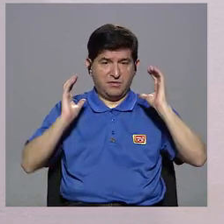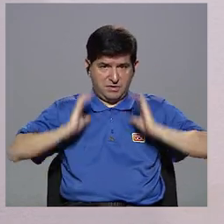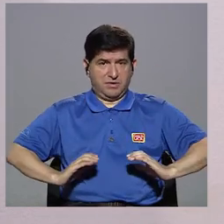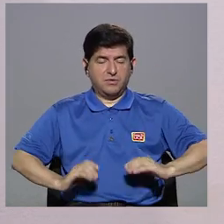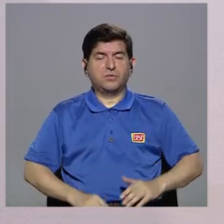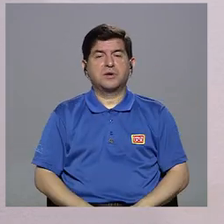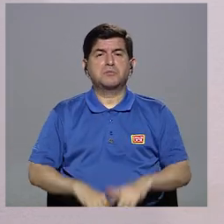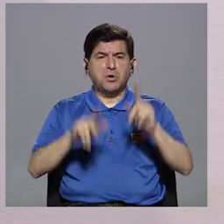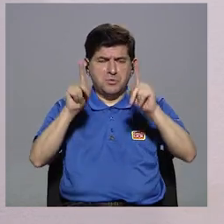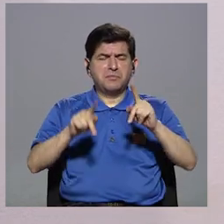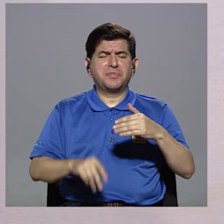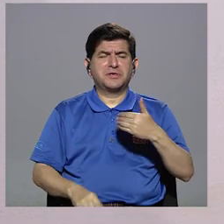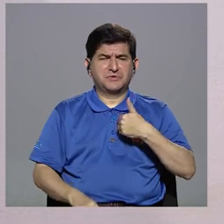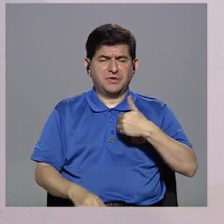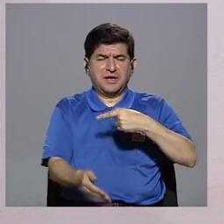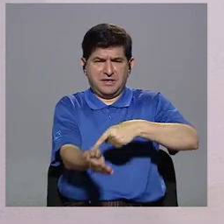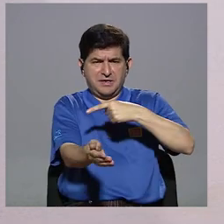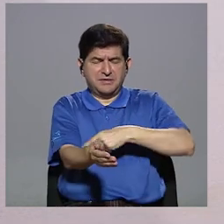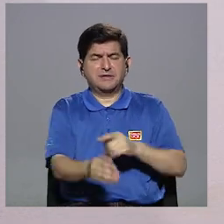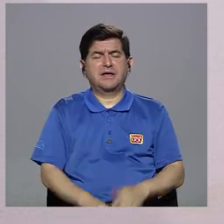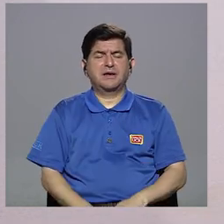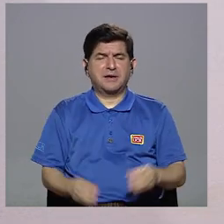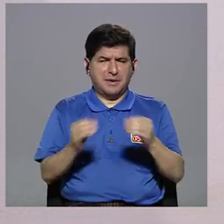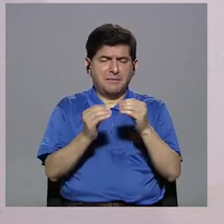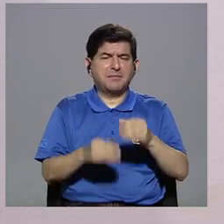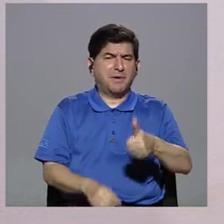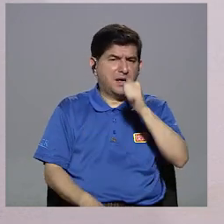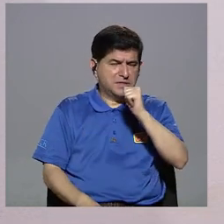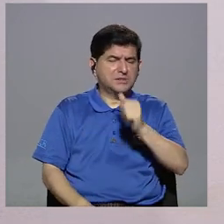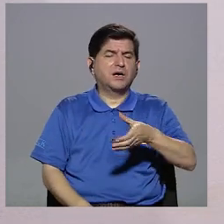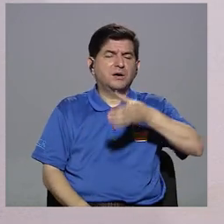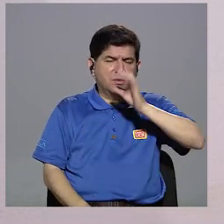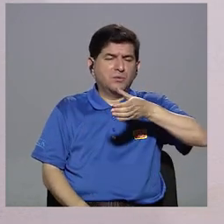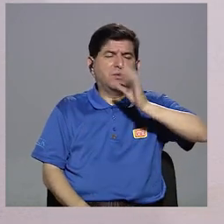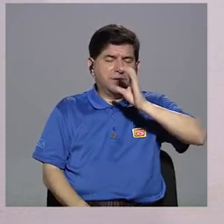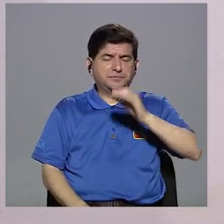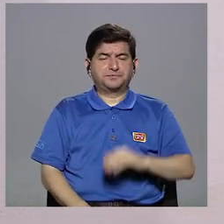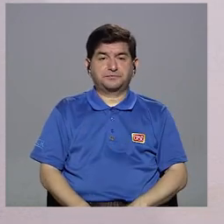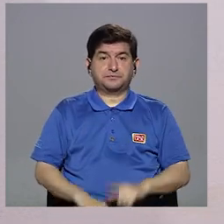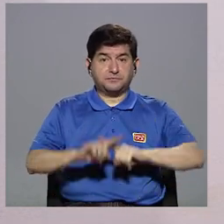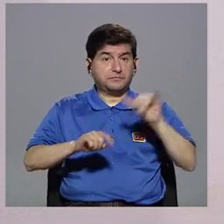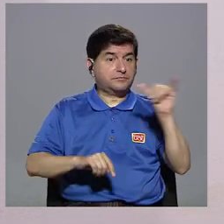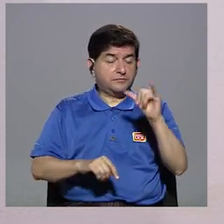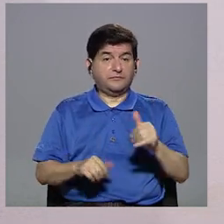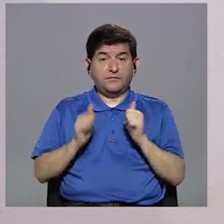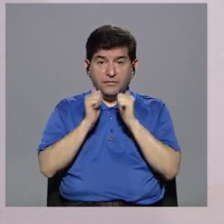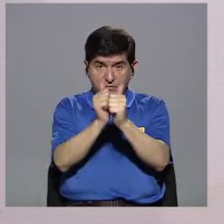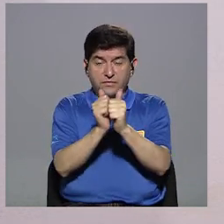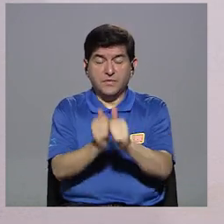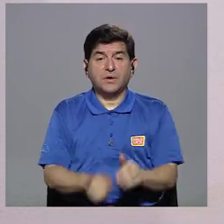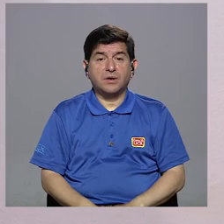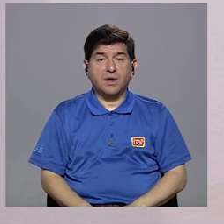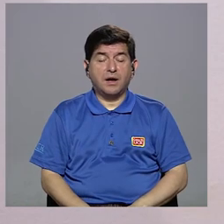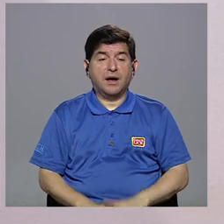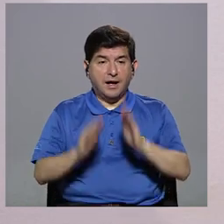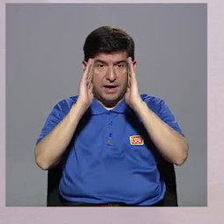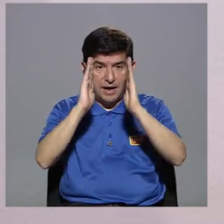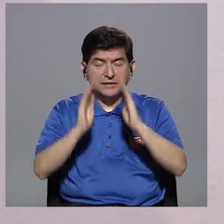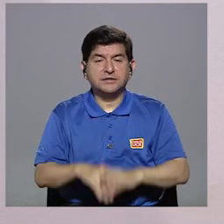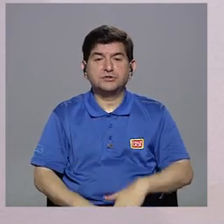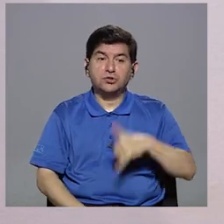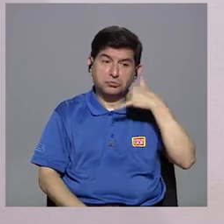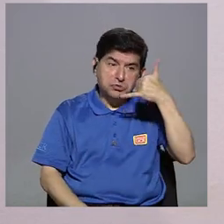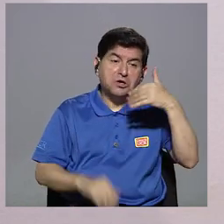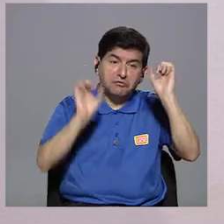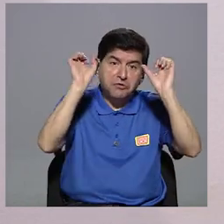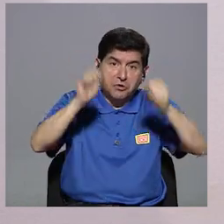que el paciente diabético que tiene el azúcar alto tome un poquito más de agua de lo normal pero que también eso lo acompañe con la consulta debida